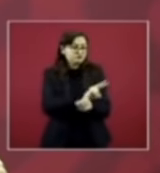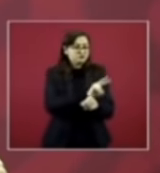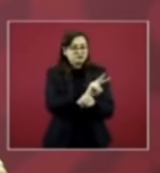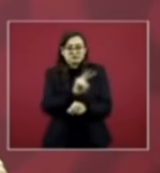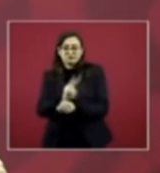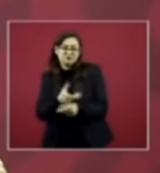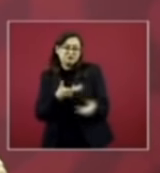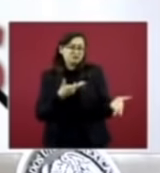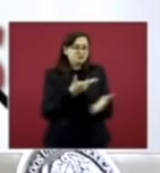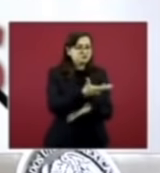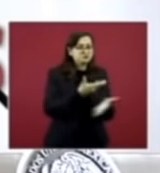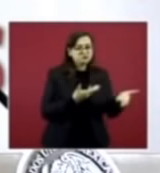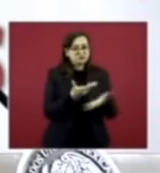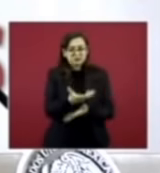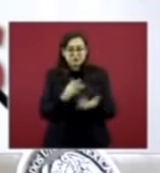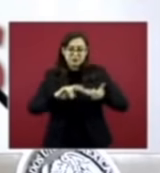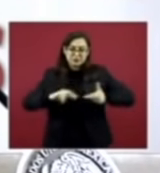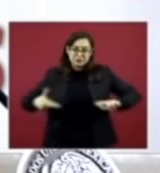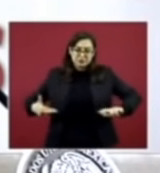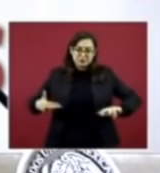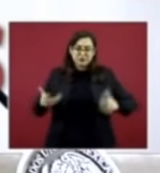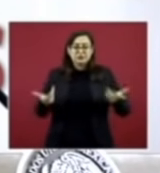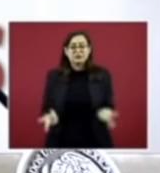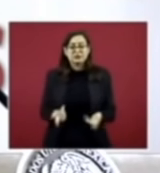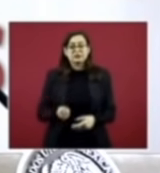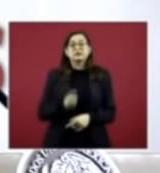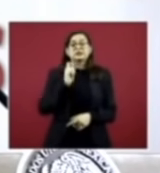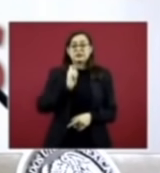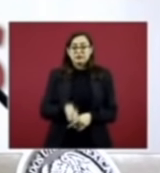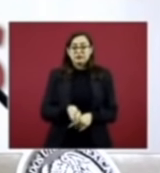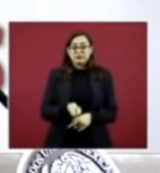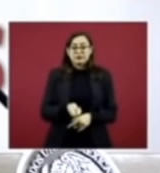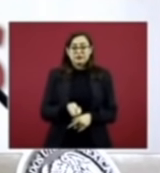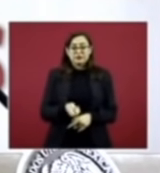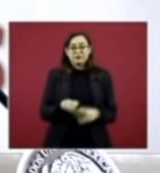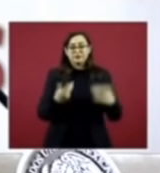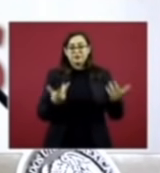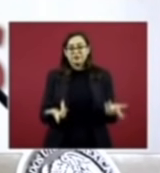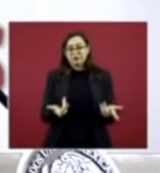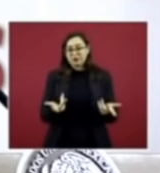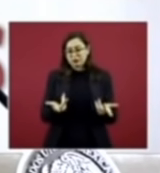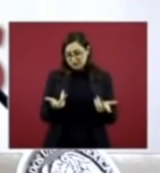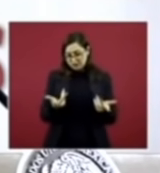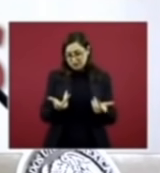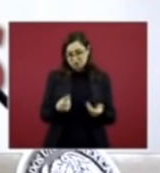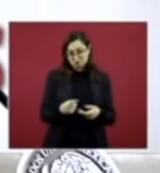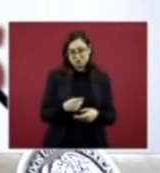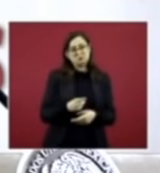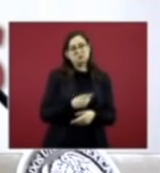después de todas las escuderías